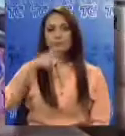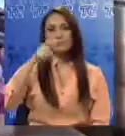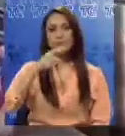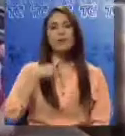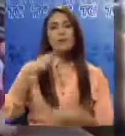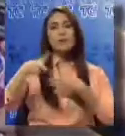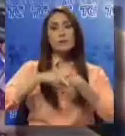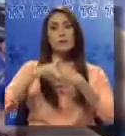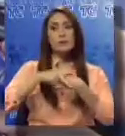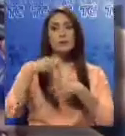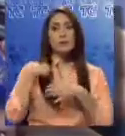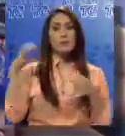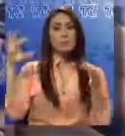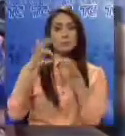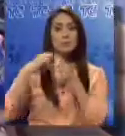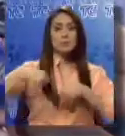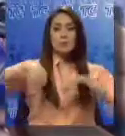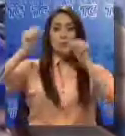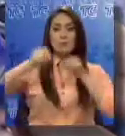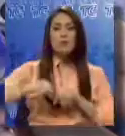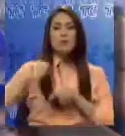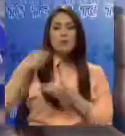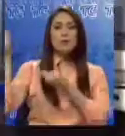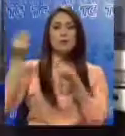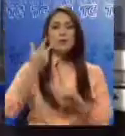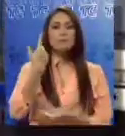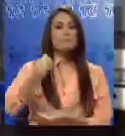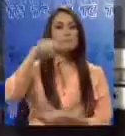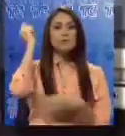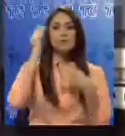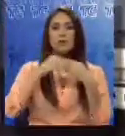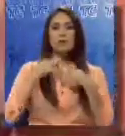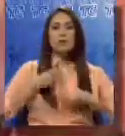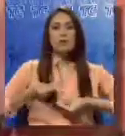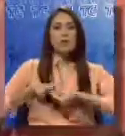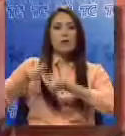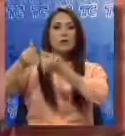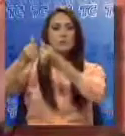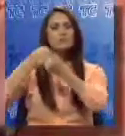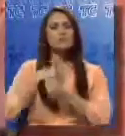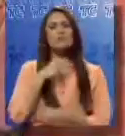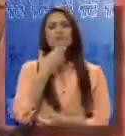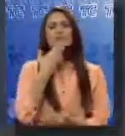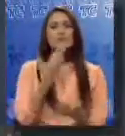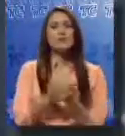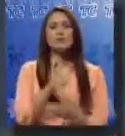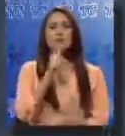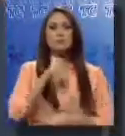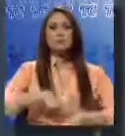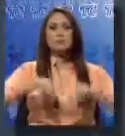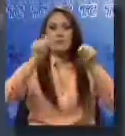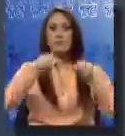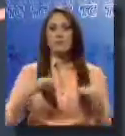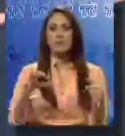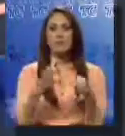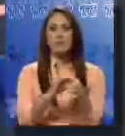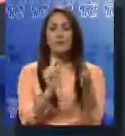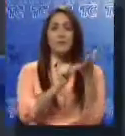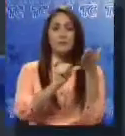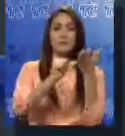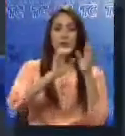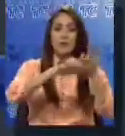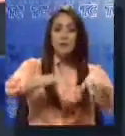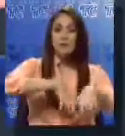Paraguay por 3 millones de dólares para estas primeras importaciones. Esta operación fue posible gracias a la firma de convenio entre el Ministerio